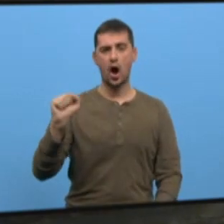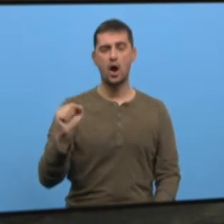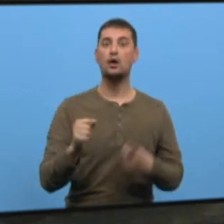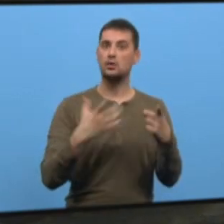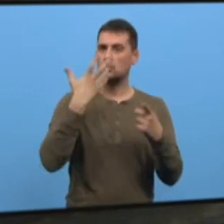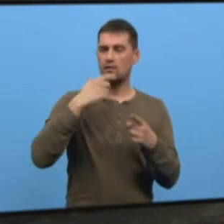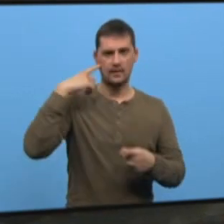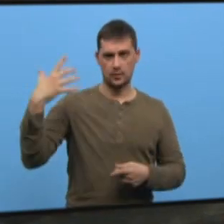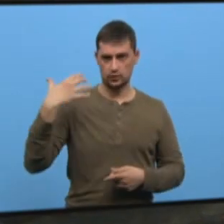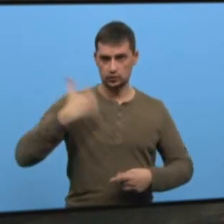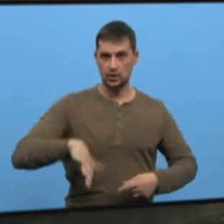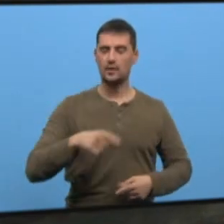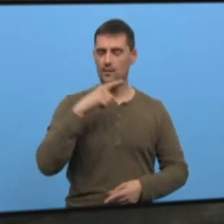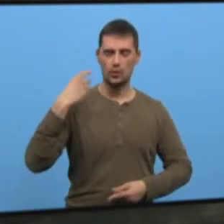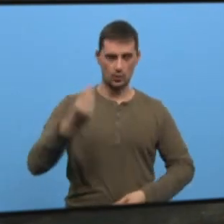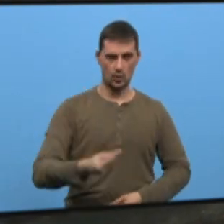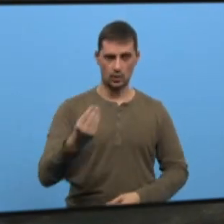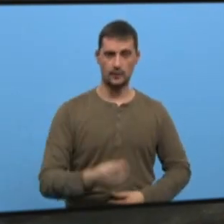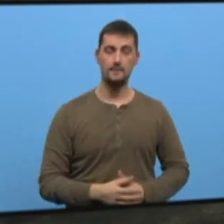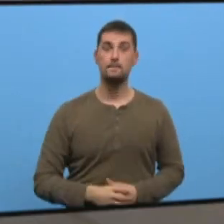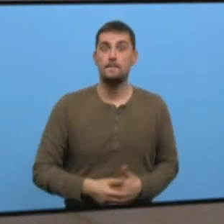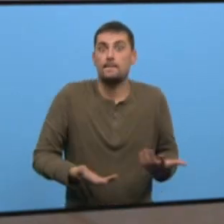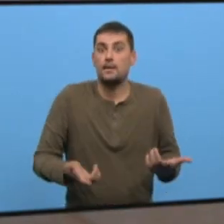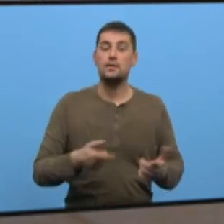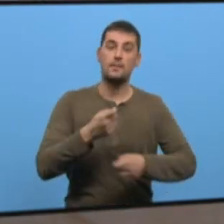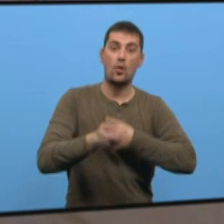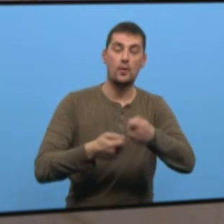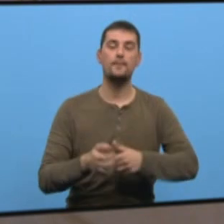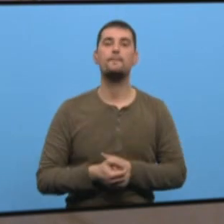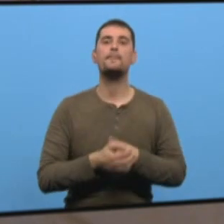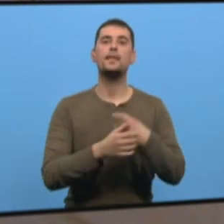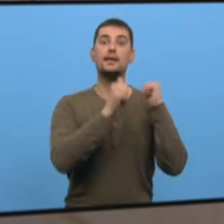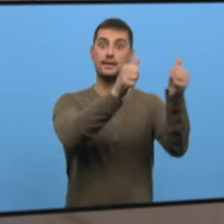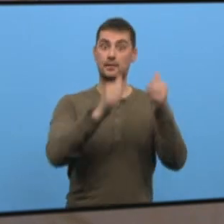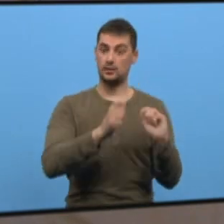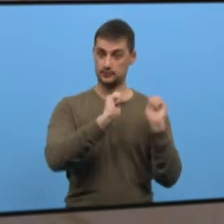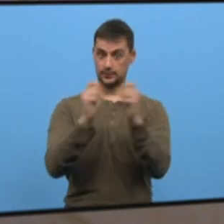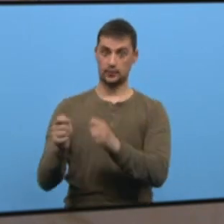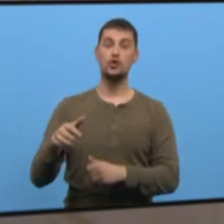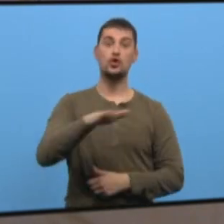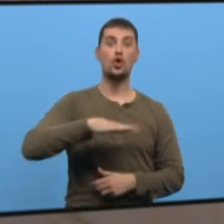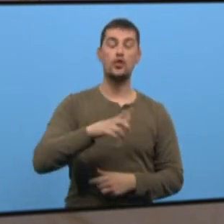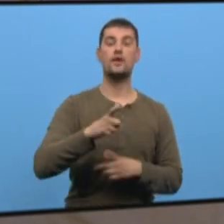muy conocidos muy ricos y y bueno Ahí vamos a entrega diplomas